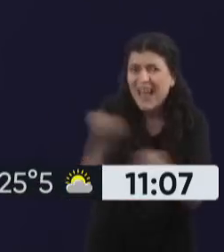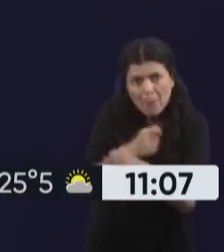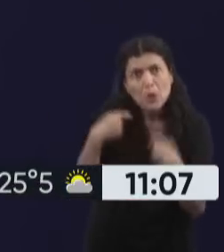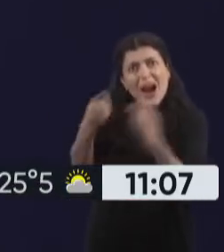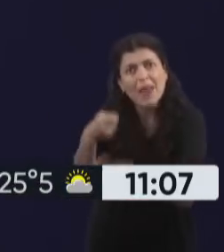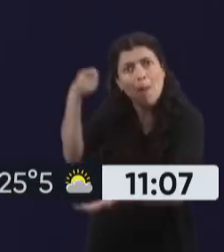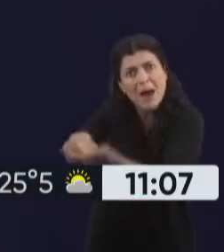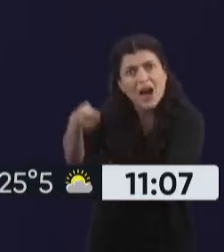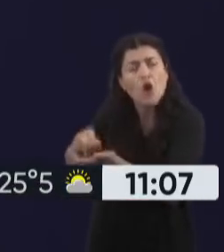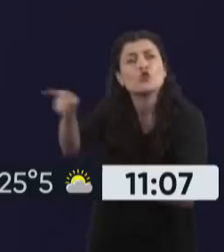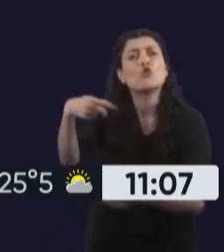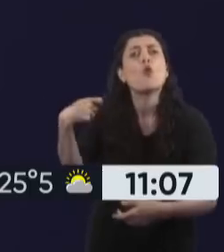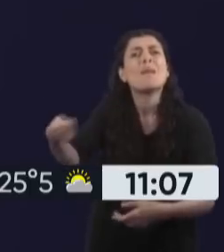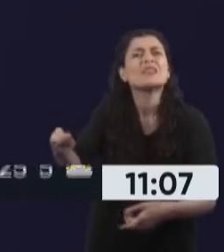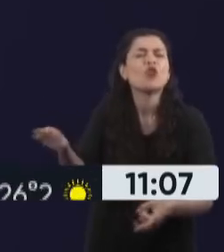obviedad.